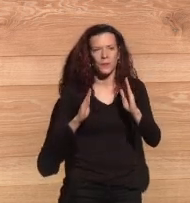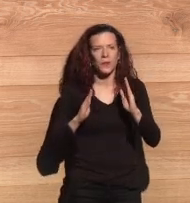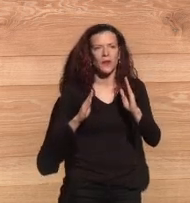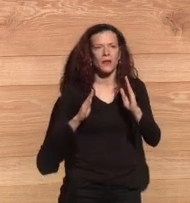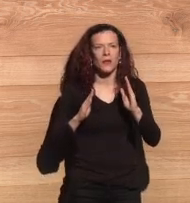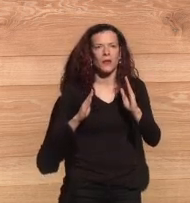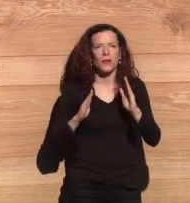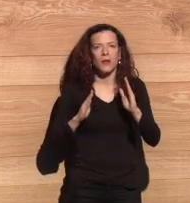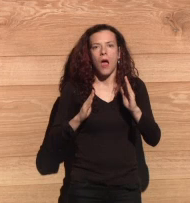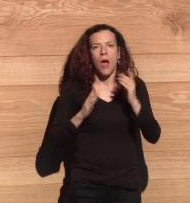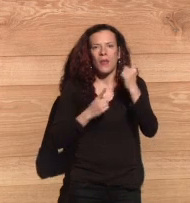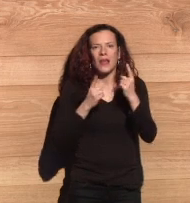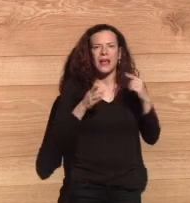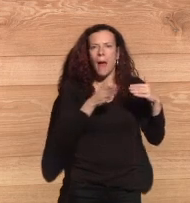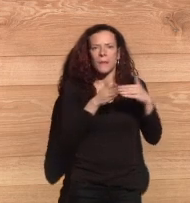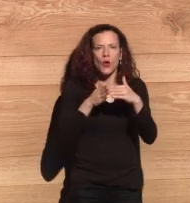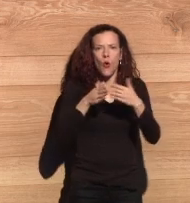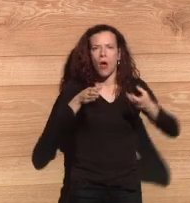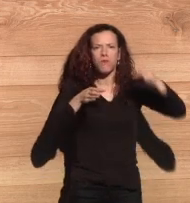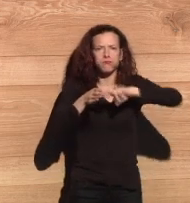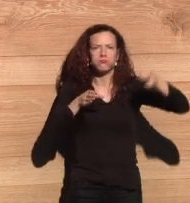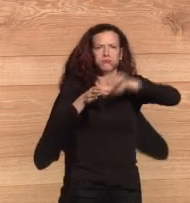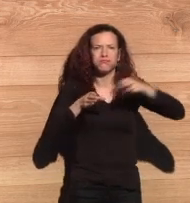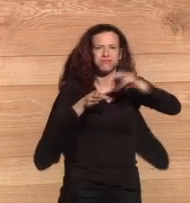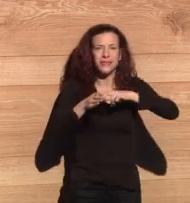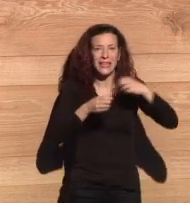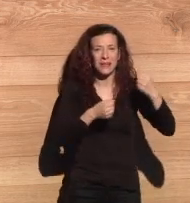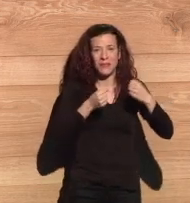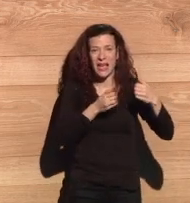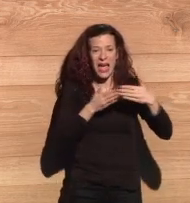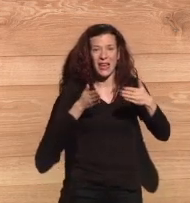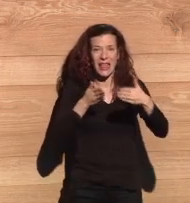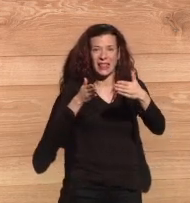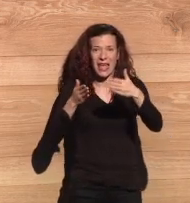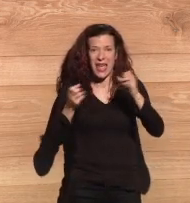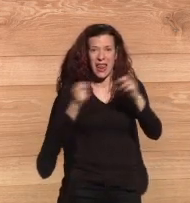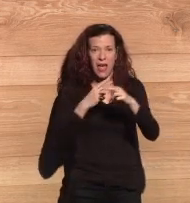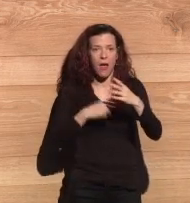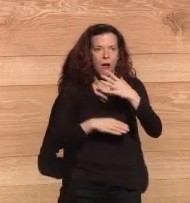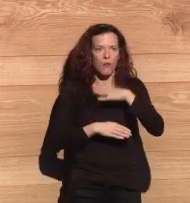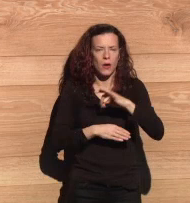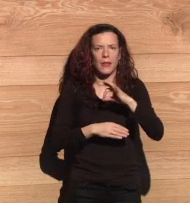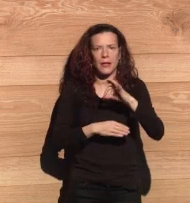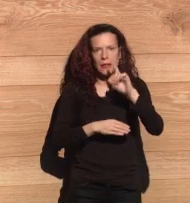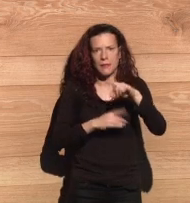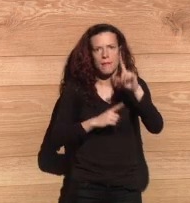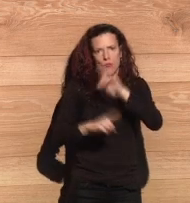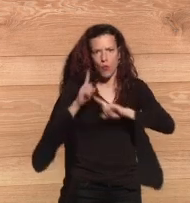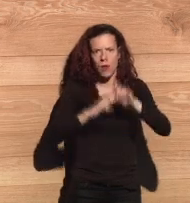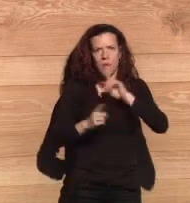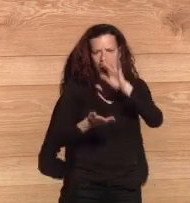subíanse a camiones y lo que pasaba en la carretera que pudieran darles un aventón, ¿no? Entonces,